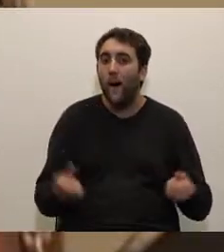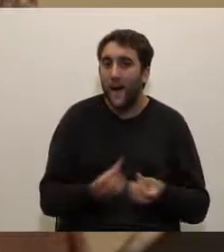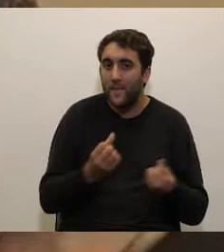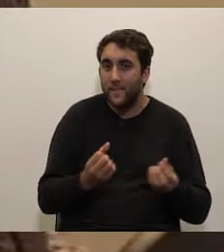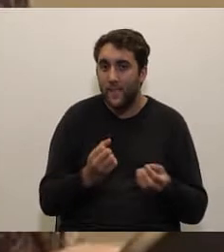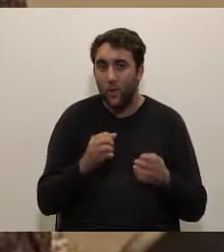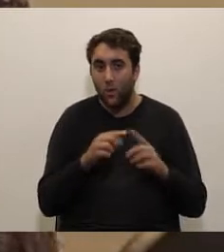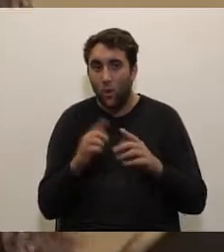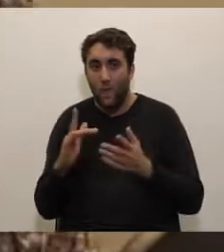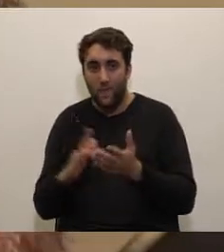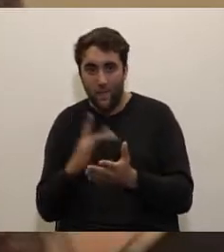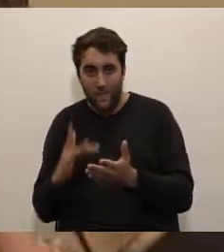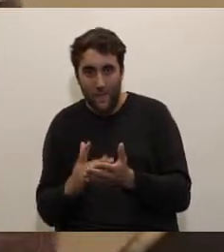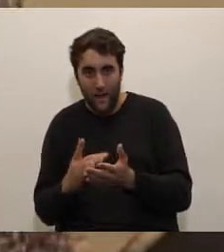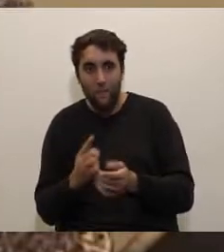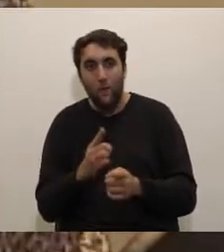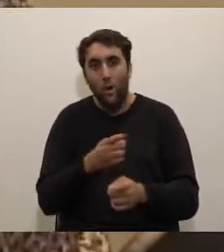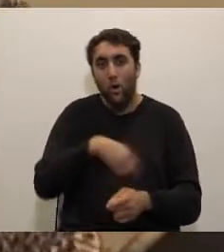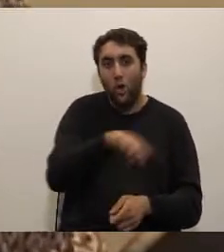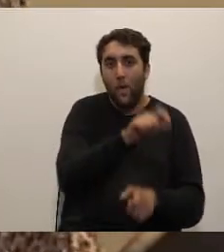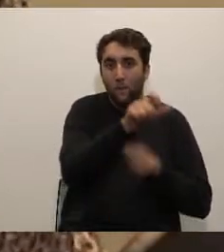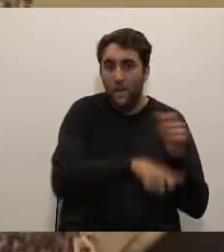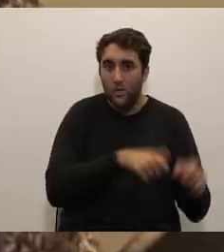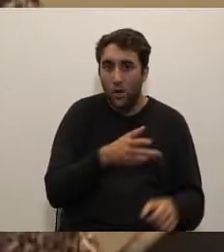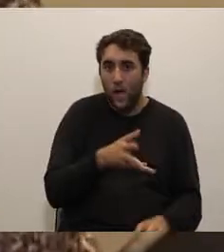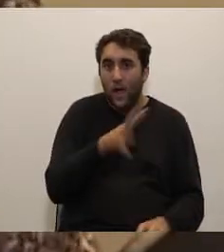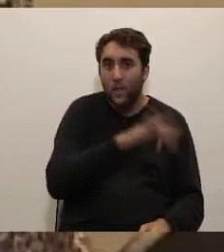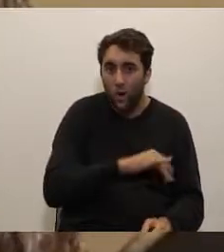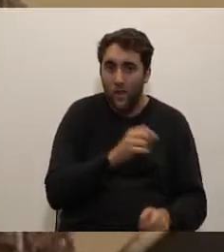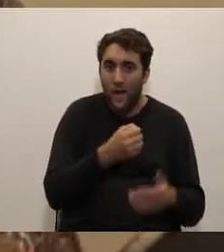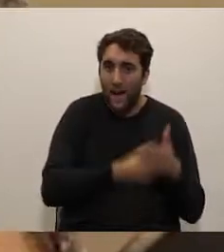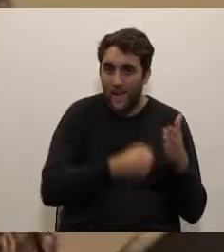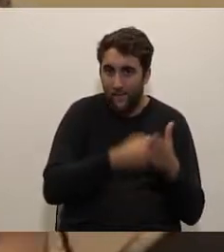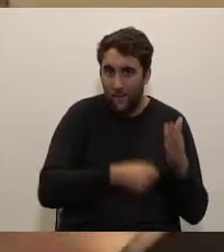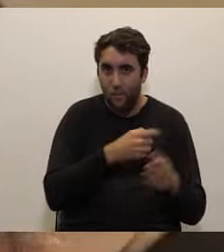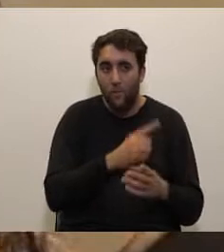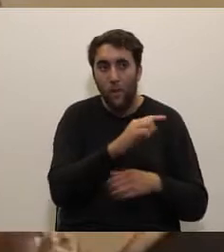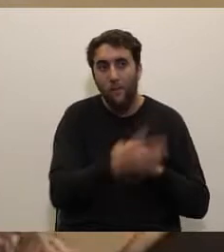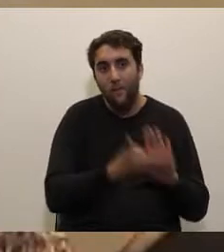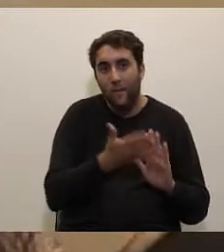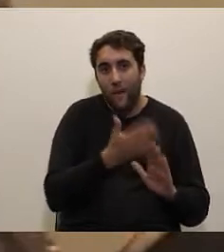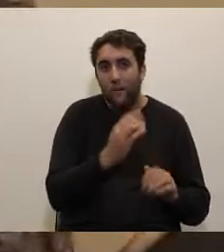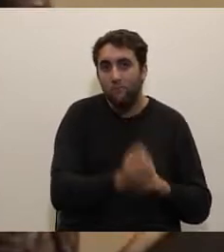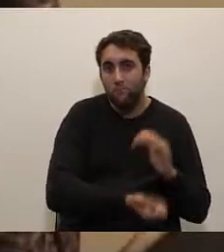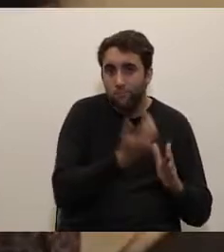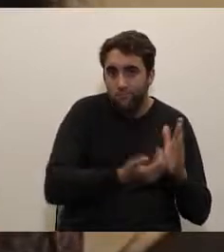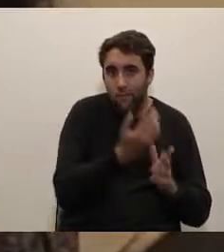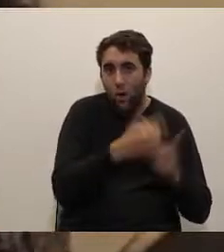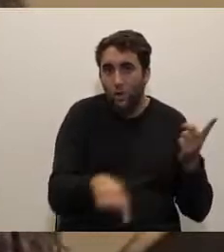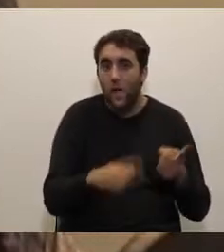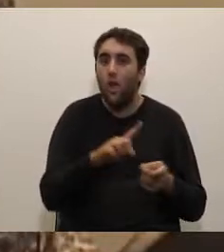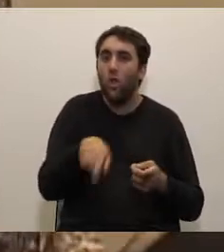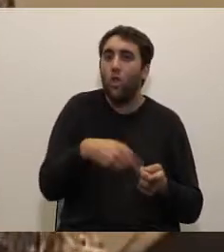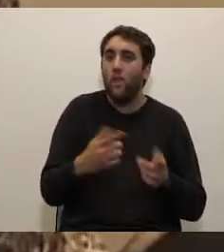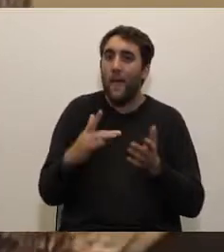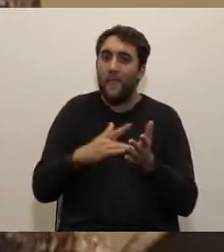la capa digital en todos los aspectos que tienen que ver con el medioactivismo, ¿no? Con la producción de contenidos de medios